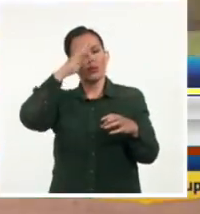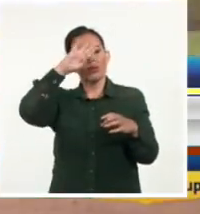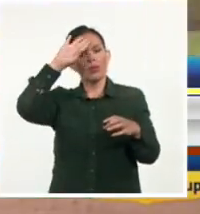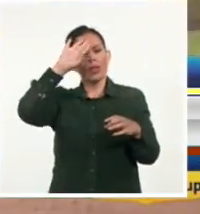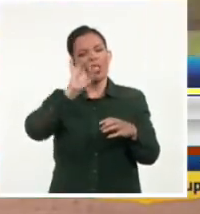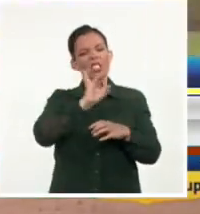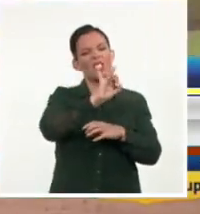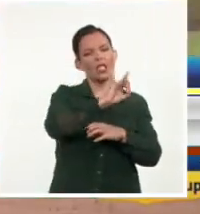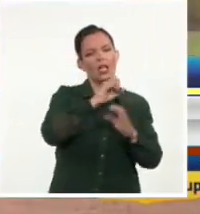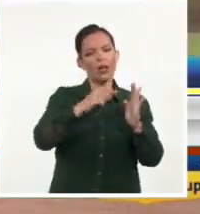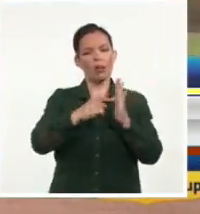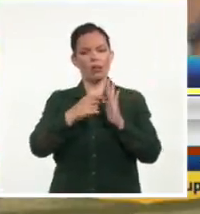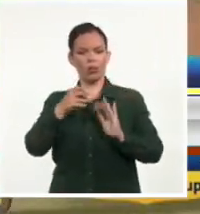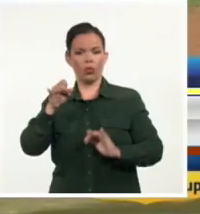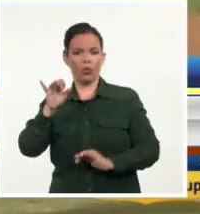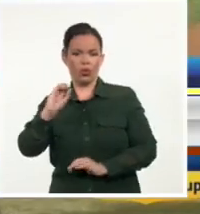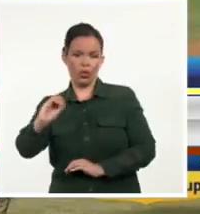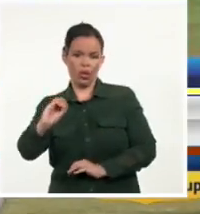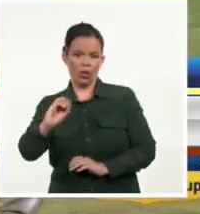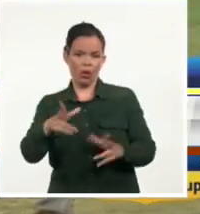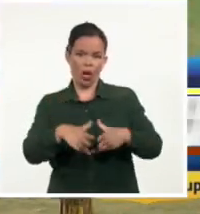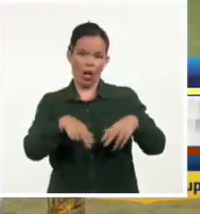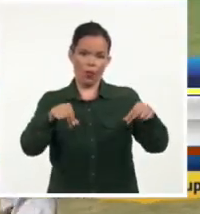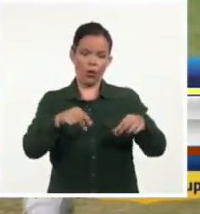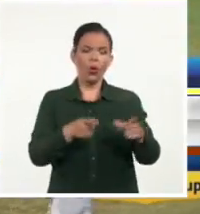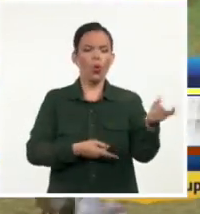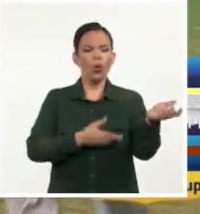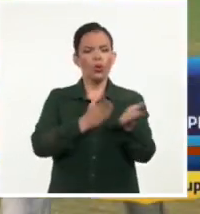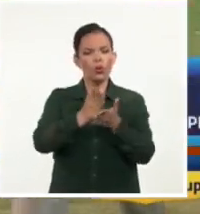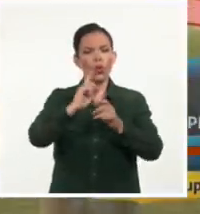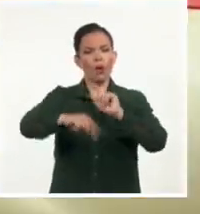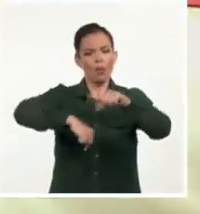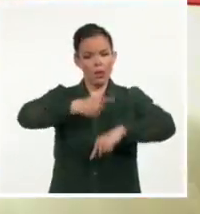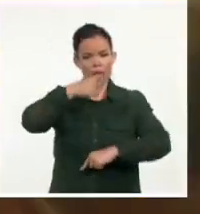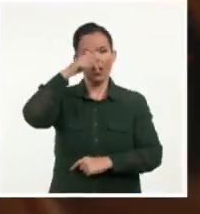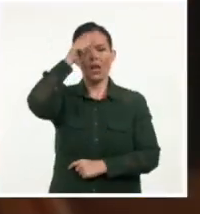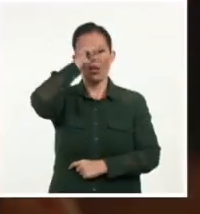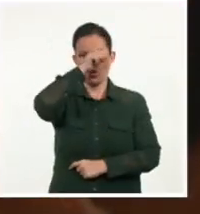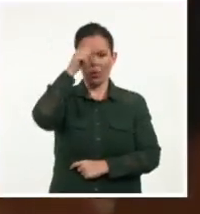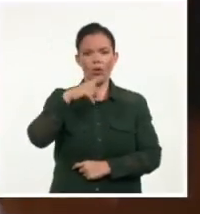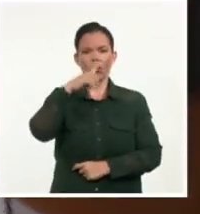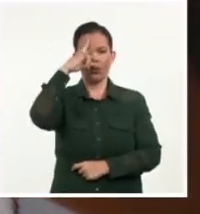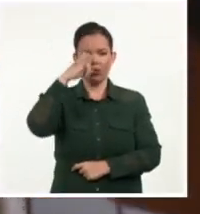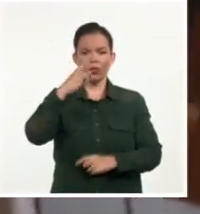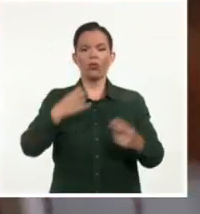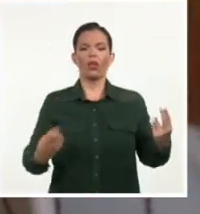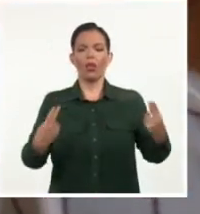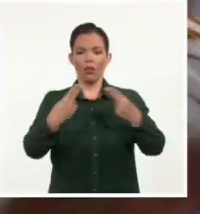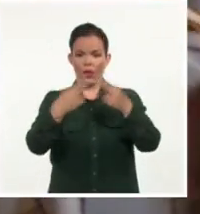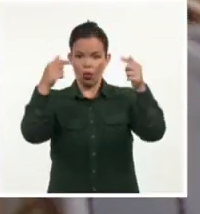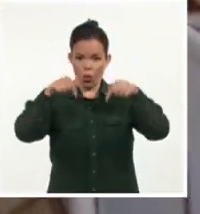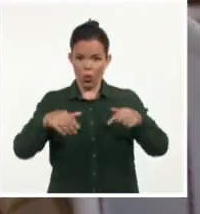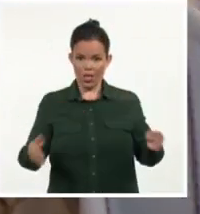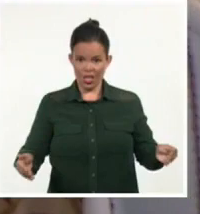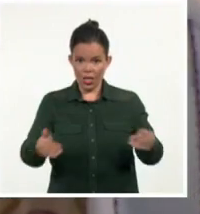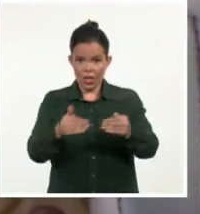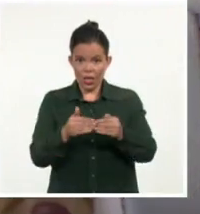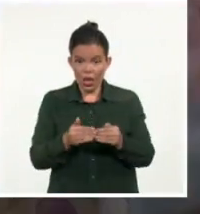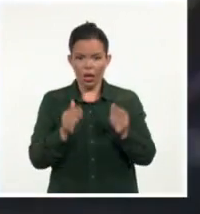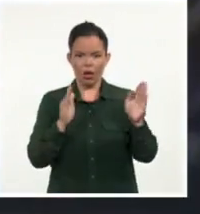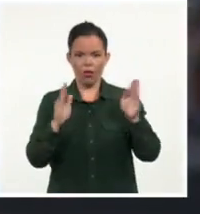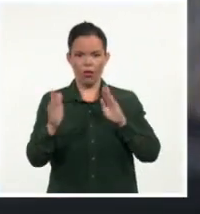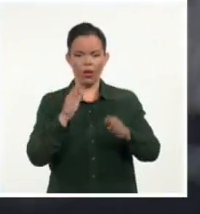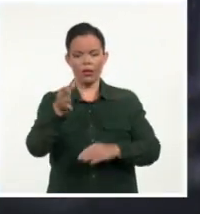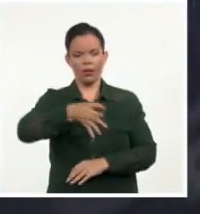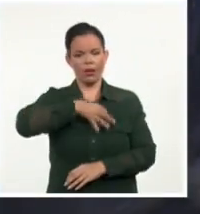lo reglamentado mantiene su invicto y pasa a la final de mañana domingo hoy en el cierre de la presente fase el conjunto caribeño